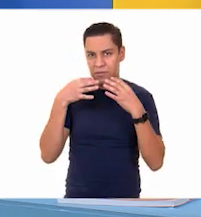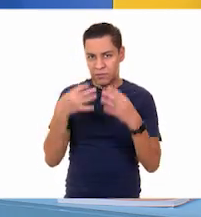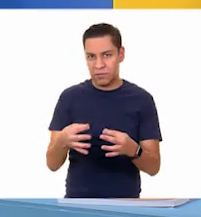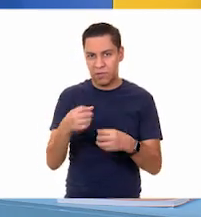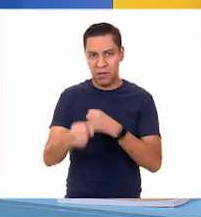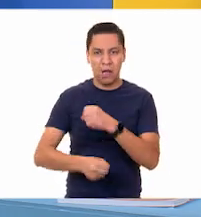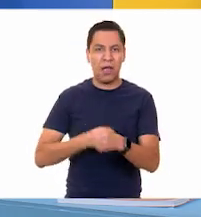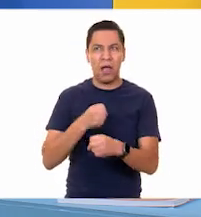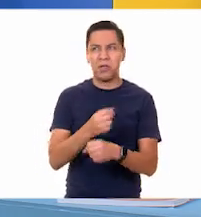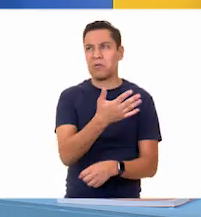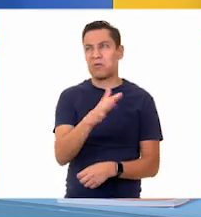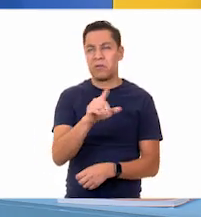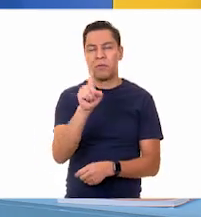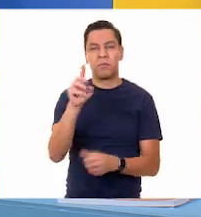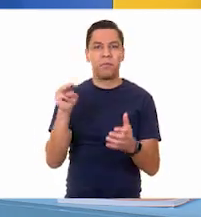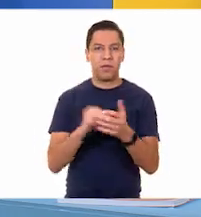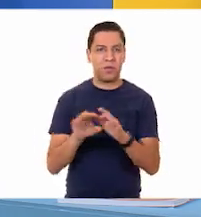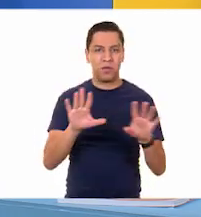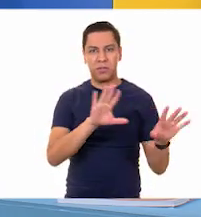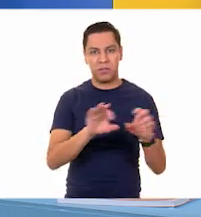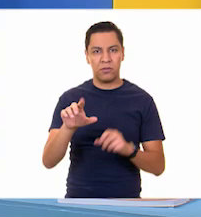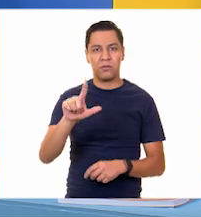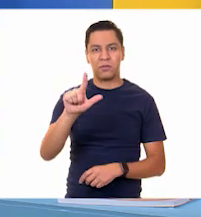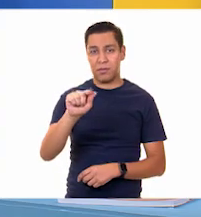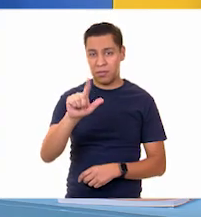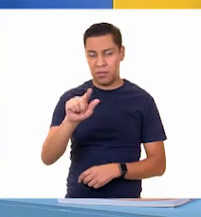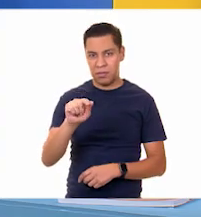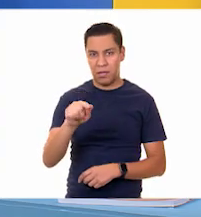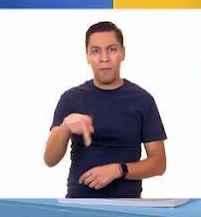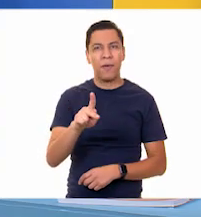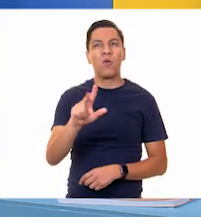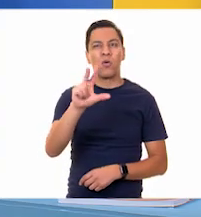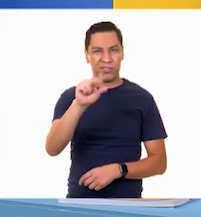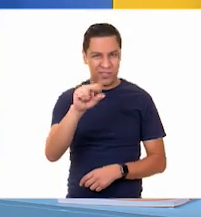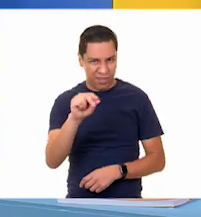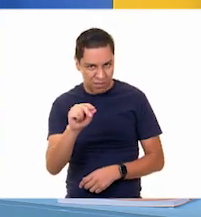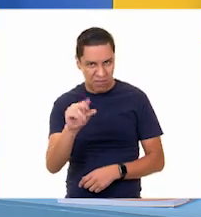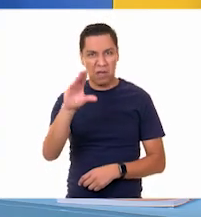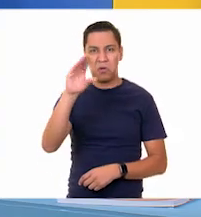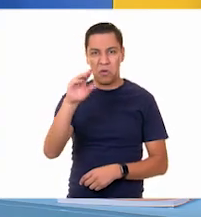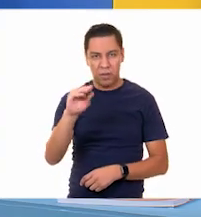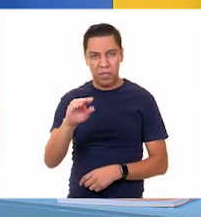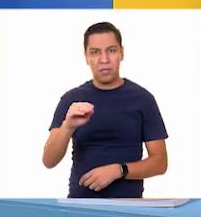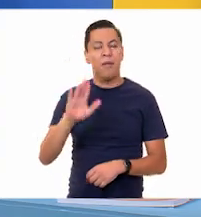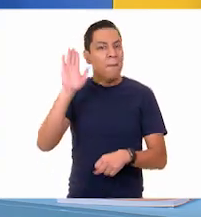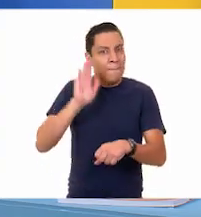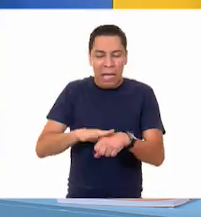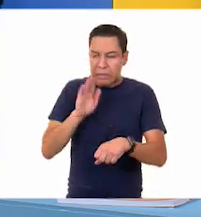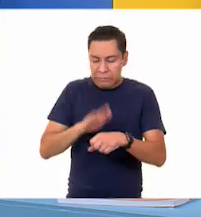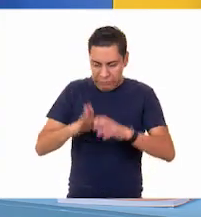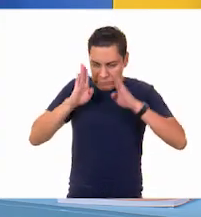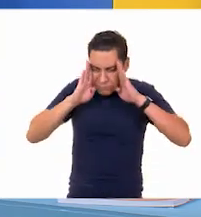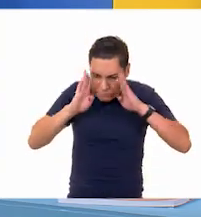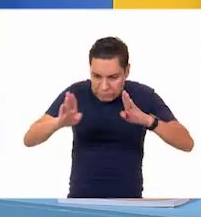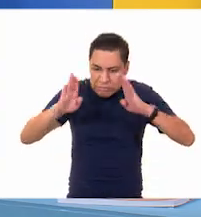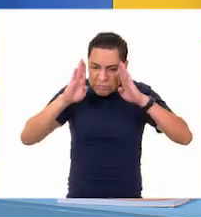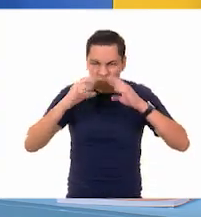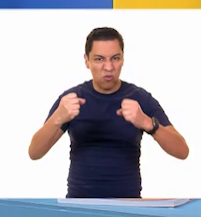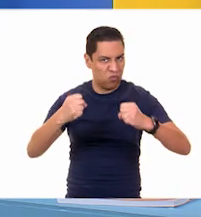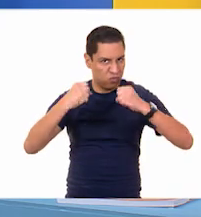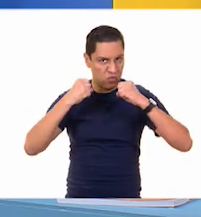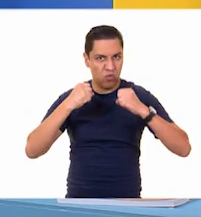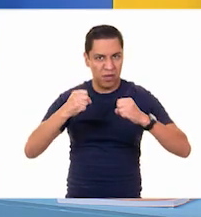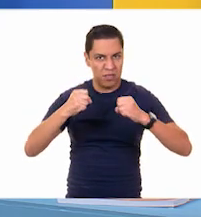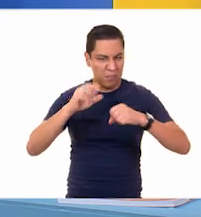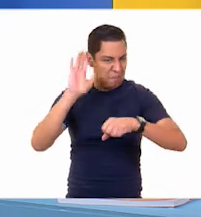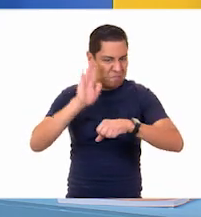principios de los años 70, pero fue hasta finales de los años 80 y principios de los 90 que estas instituciones se fortalecieron y ampliaron